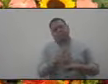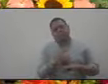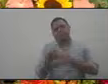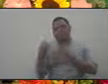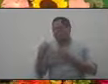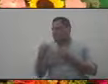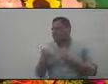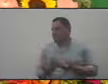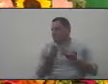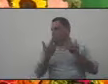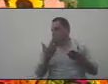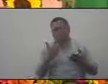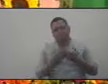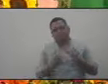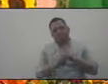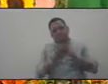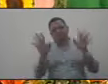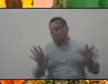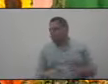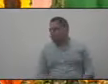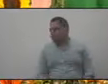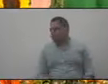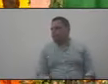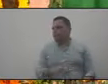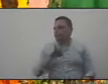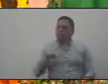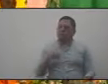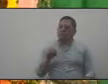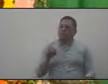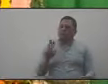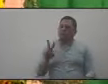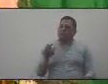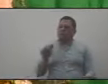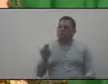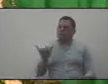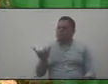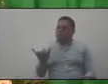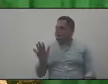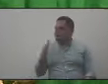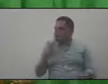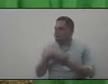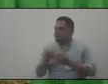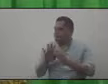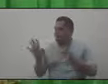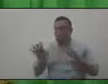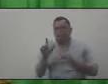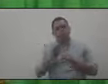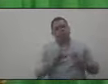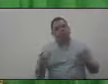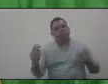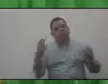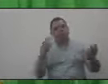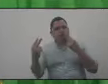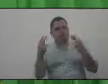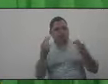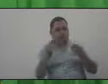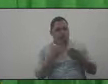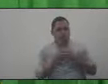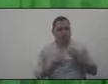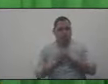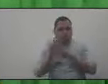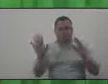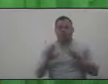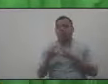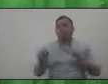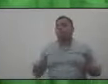palabras. Hola, doctora Nuria, buenos días. Giovanni, un buen día para todos los que nos están escuchando. Que hoy la